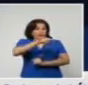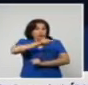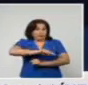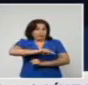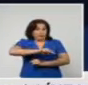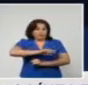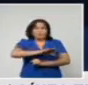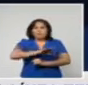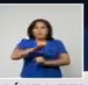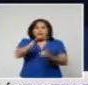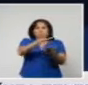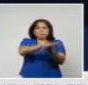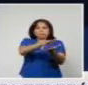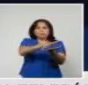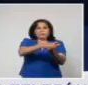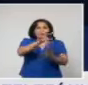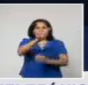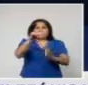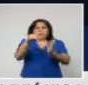ya se acumulan